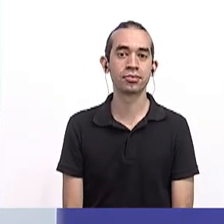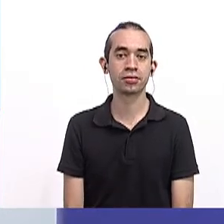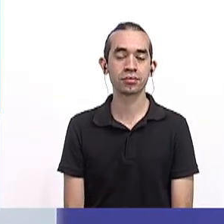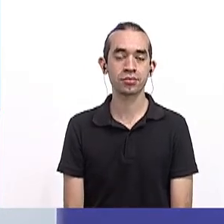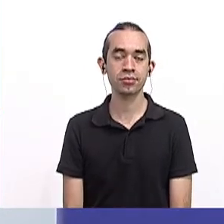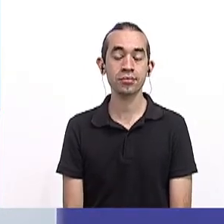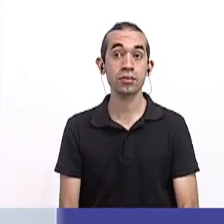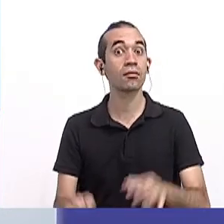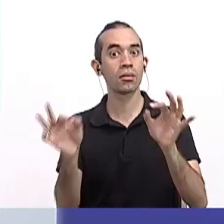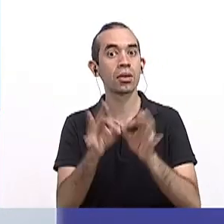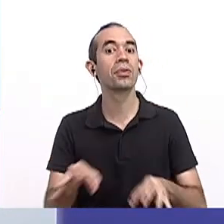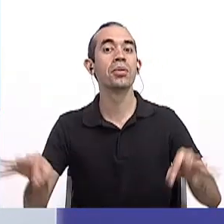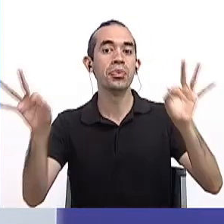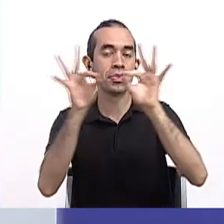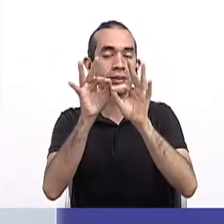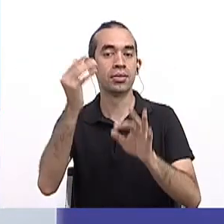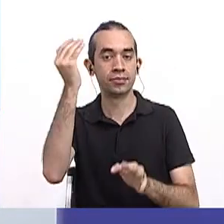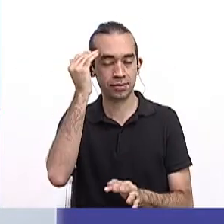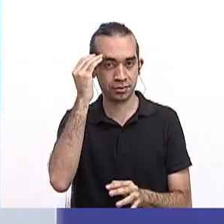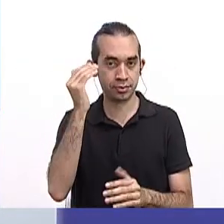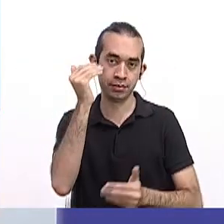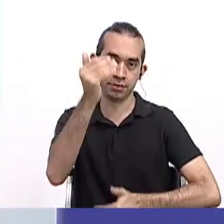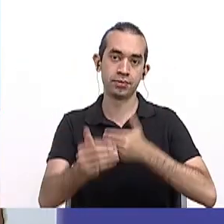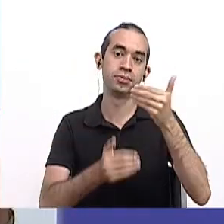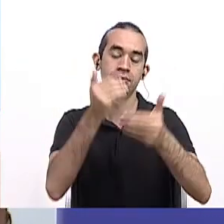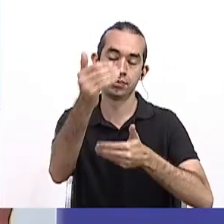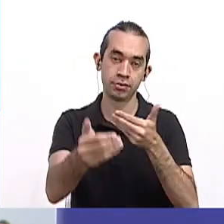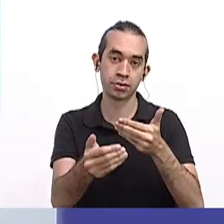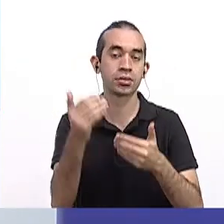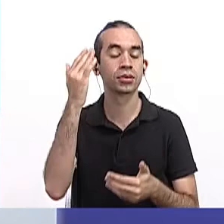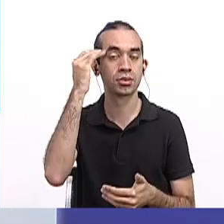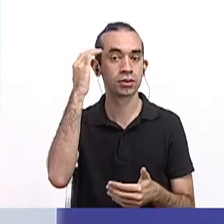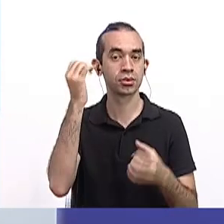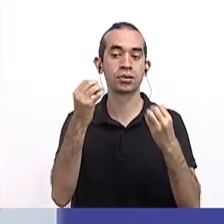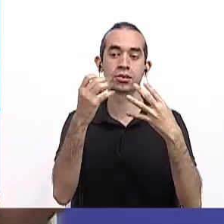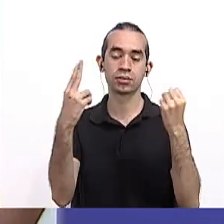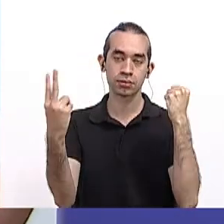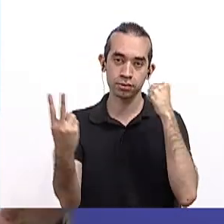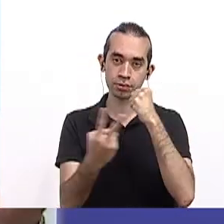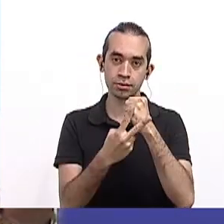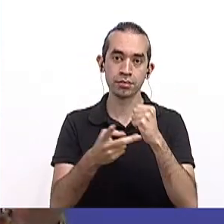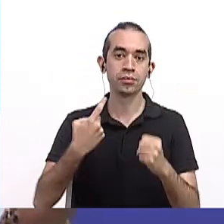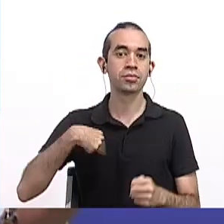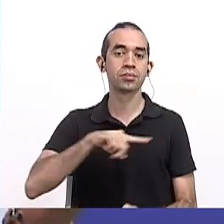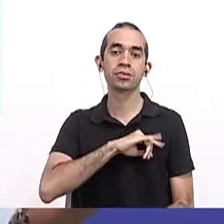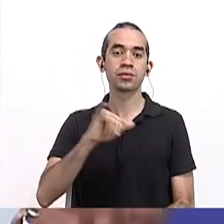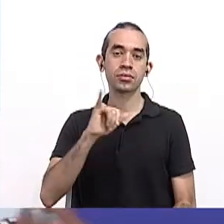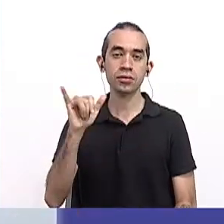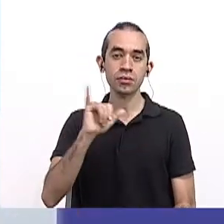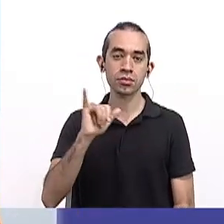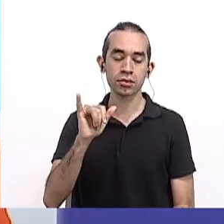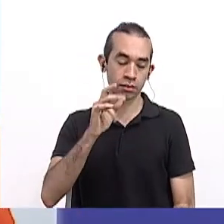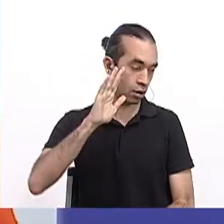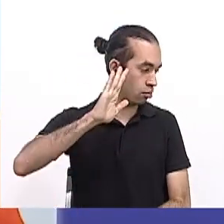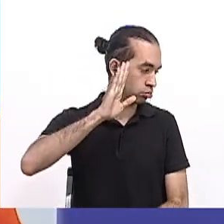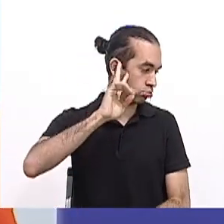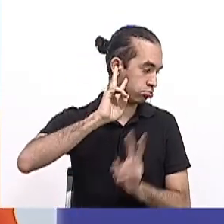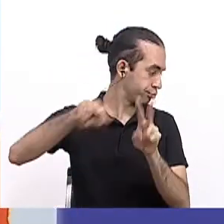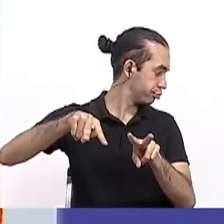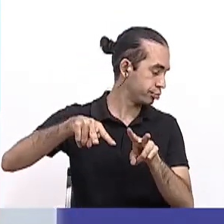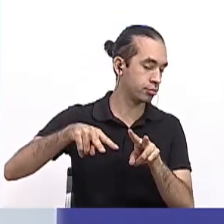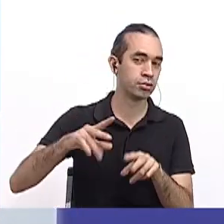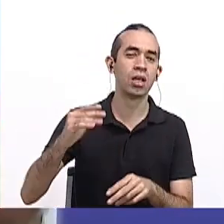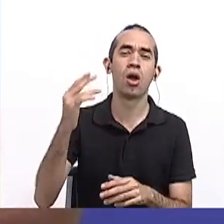Qué importante es conocer sobre estos procesos, porque muchas veces somos como la avestruz. La avestruz, cuando se